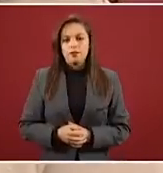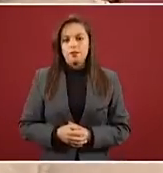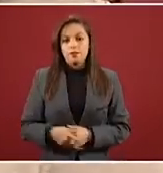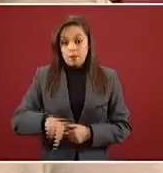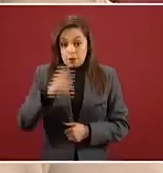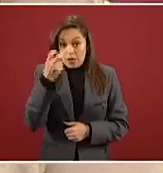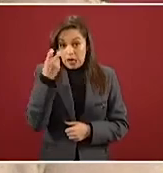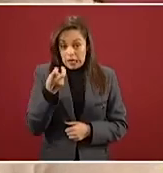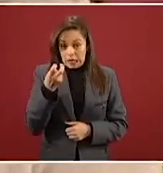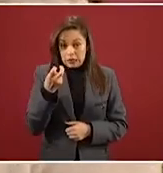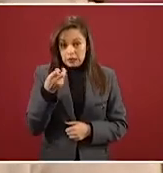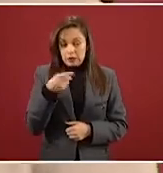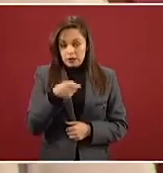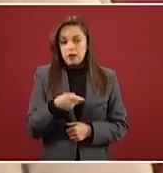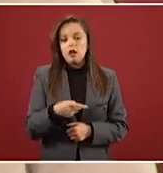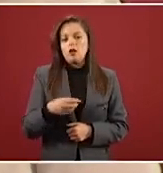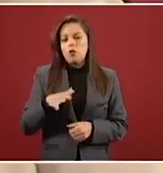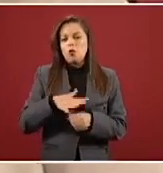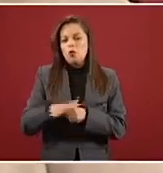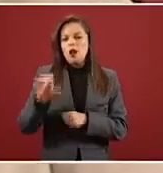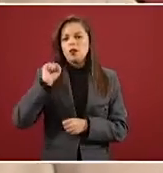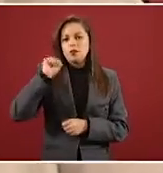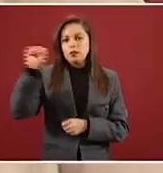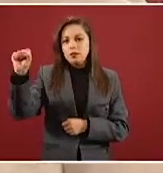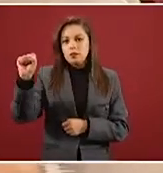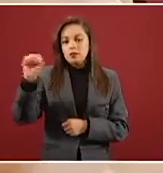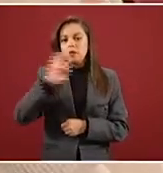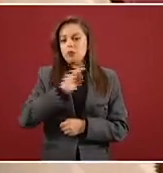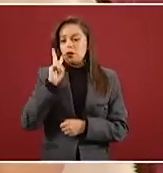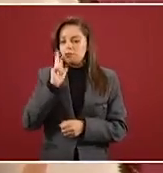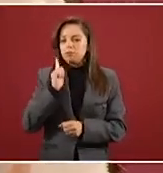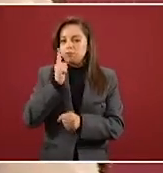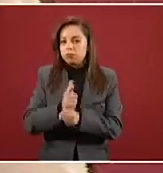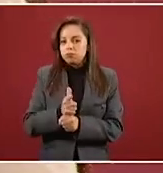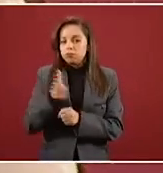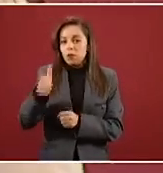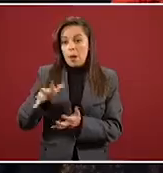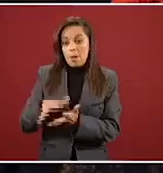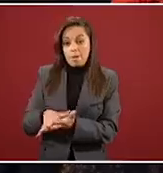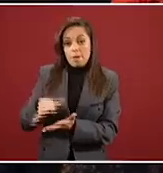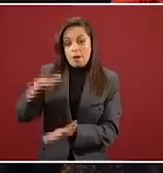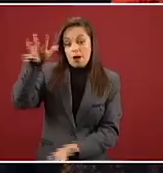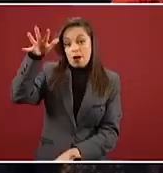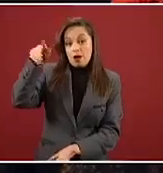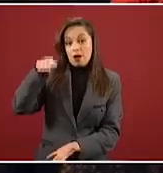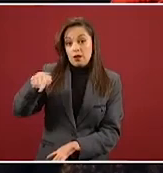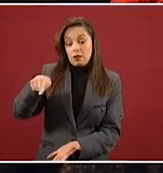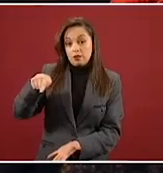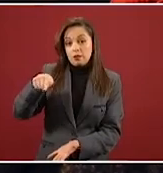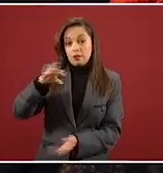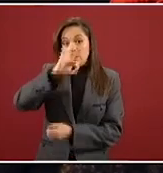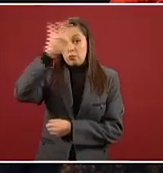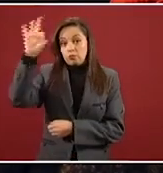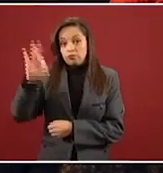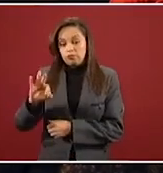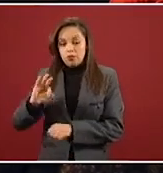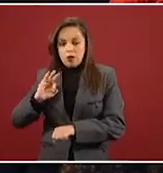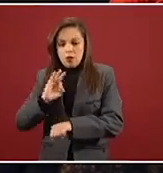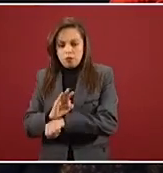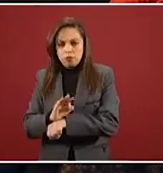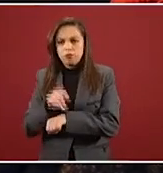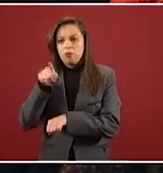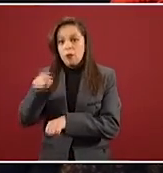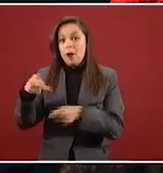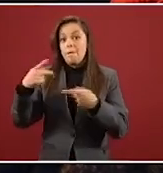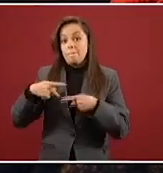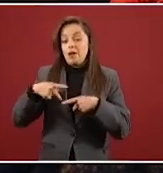donde veremos cuál de estos sindicatos realmente tiene, pues, el mayor porcentaje de respaldo de los trabajadores,